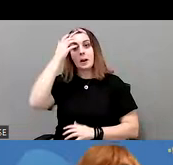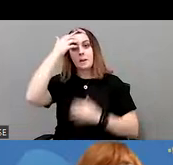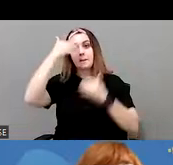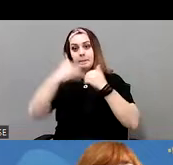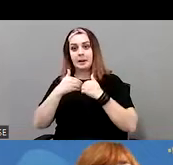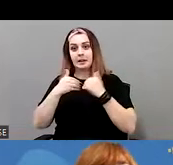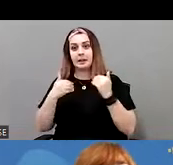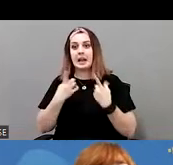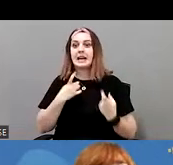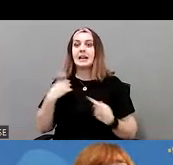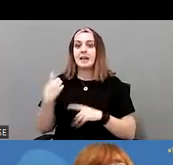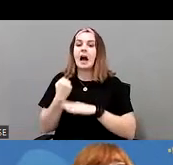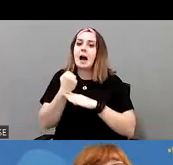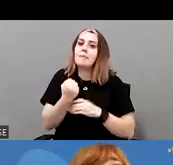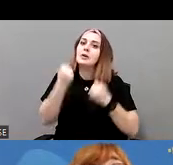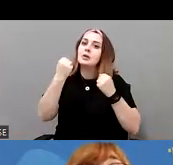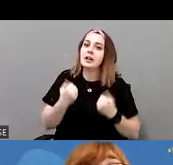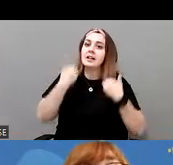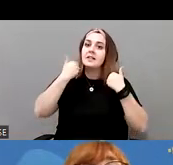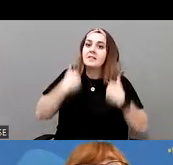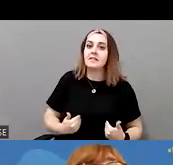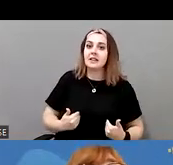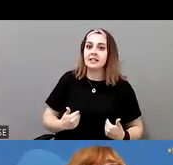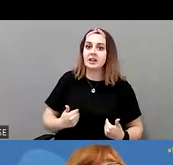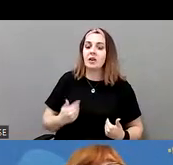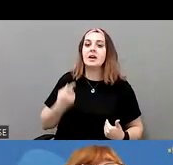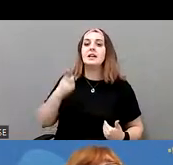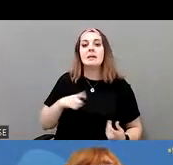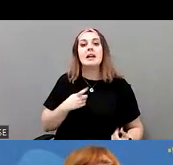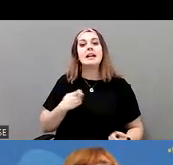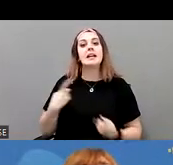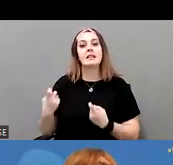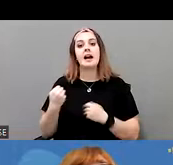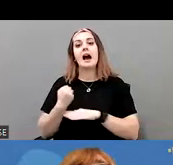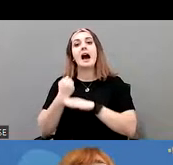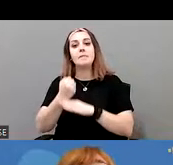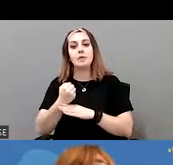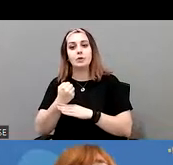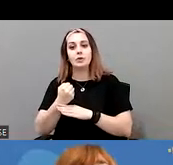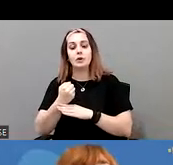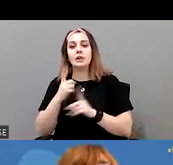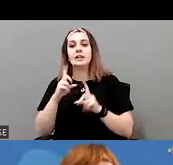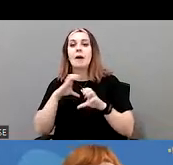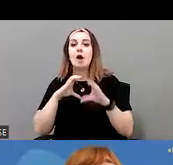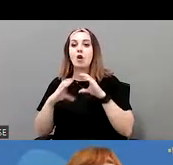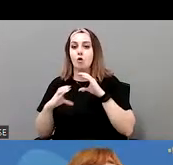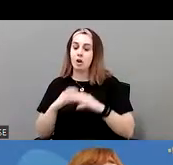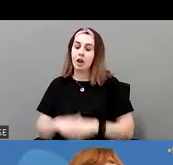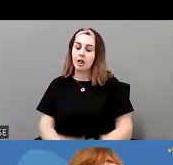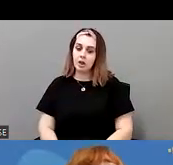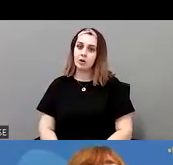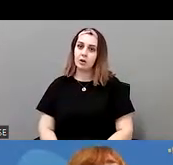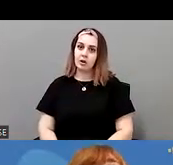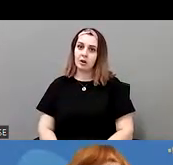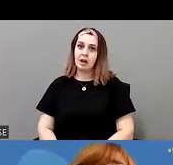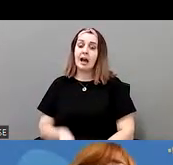con grandes necesidades de apoyo a nivel físico y con grandes necesidades de apoyo a nivel de la comunicación. Aquí